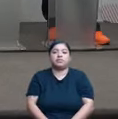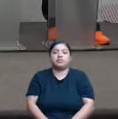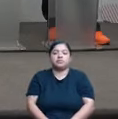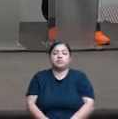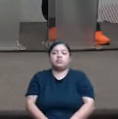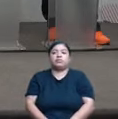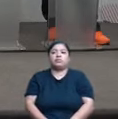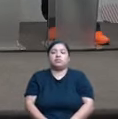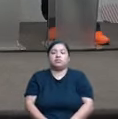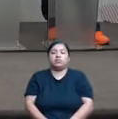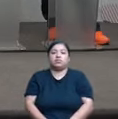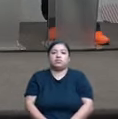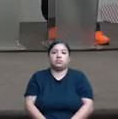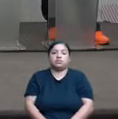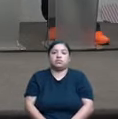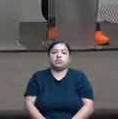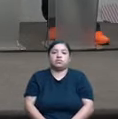Permítanme.